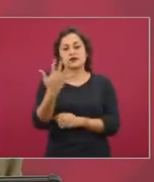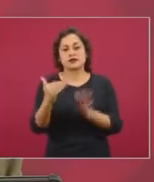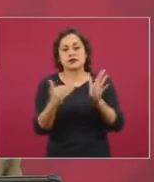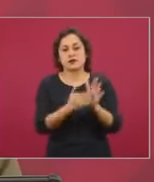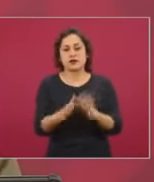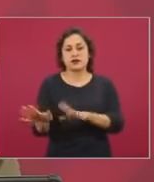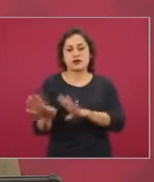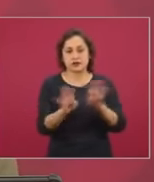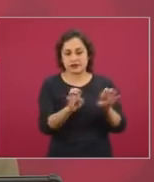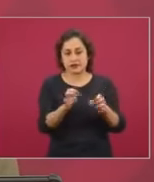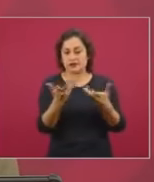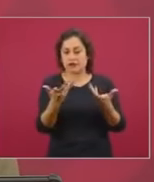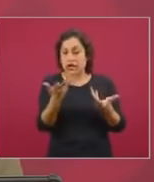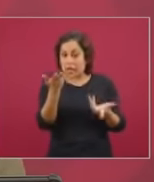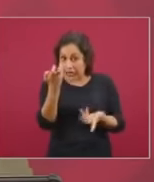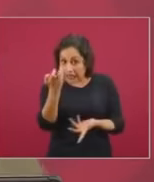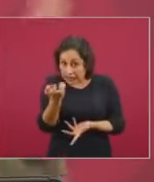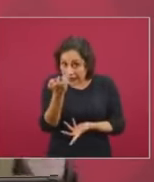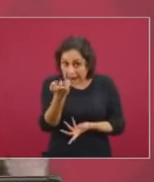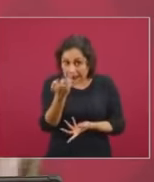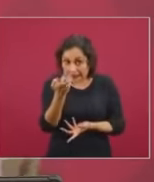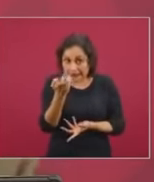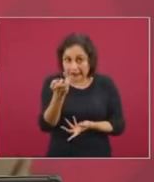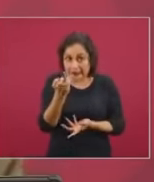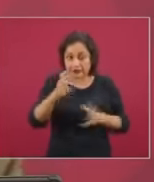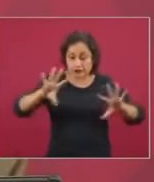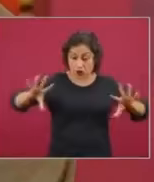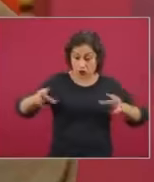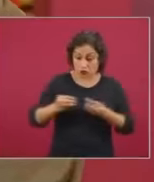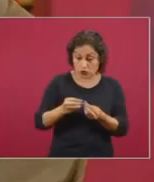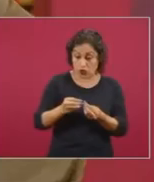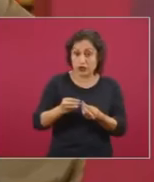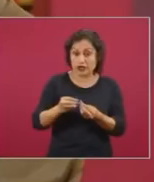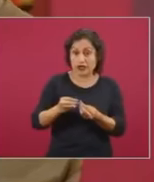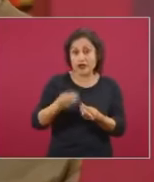155.990, ¿no? Esos son del total, que son